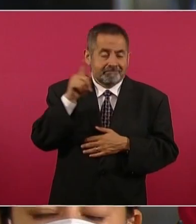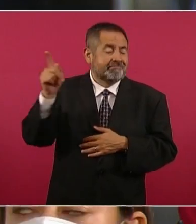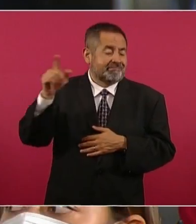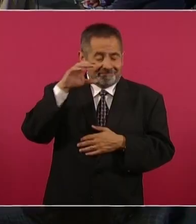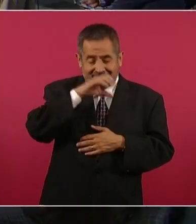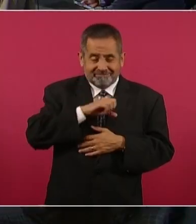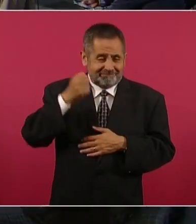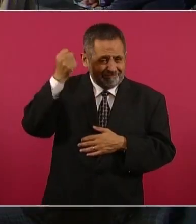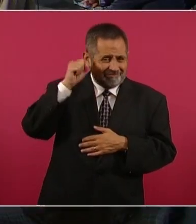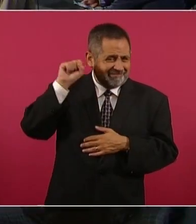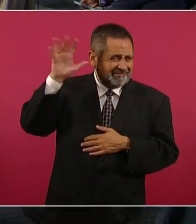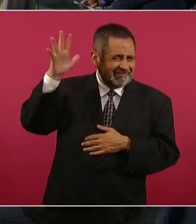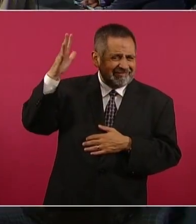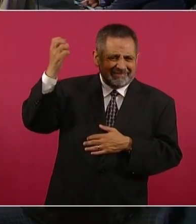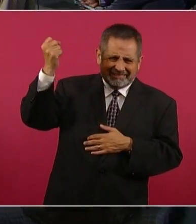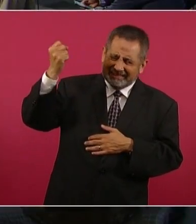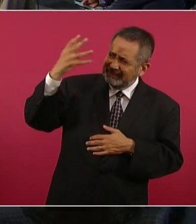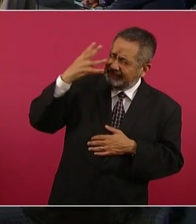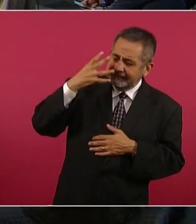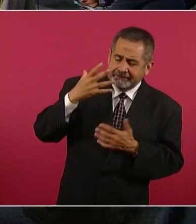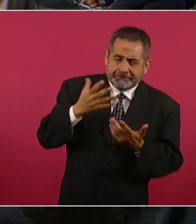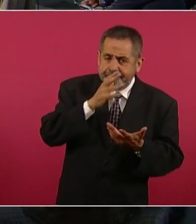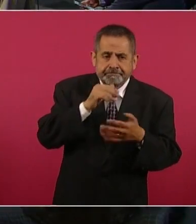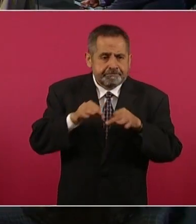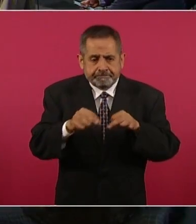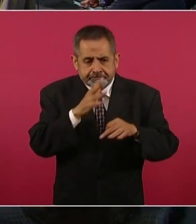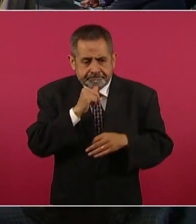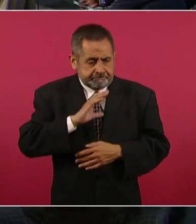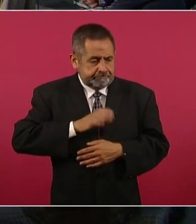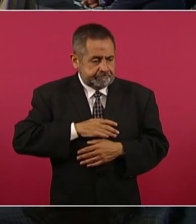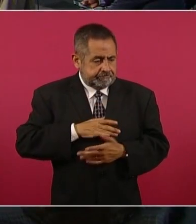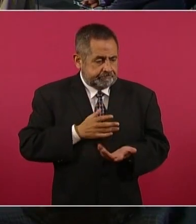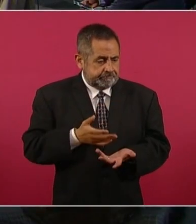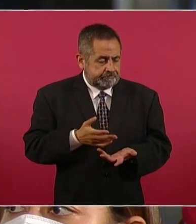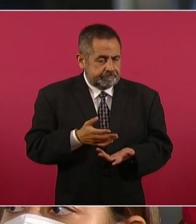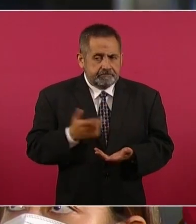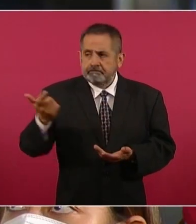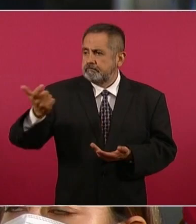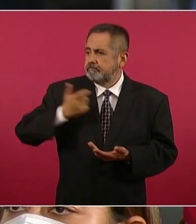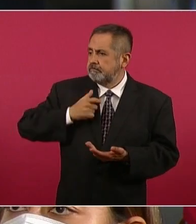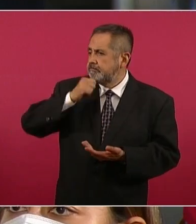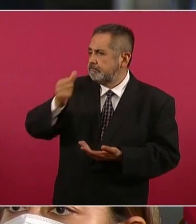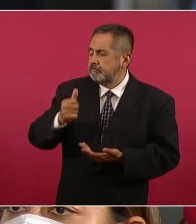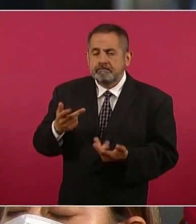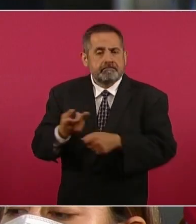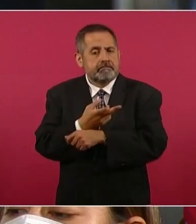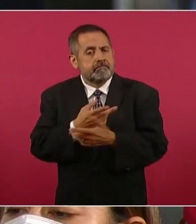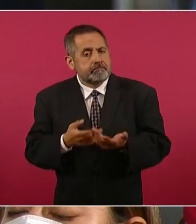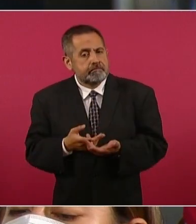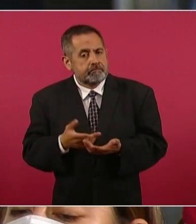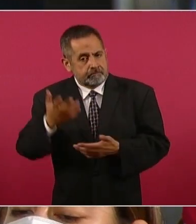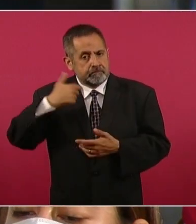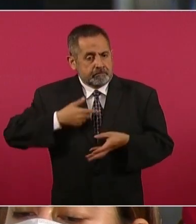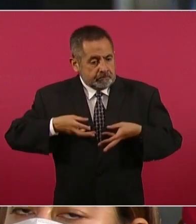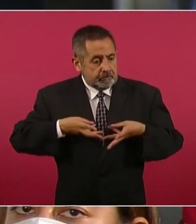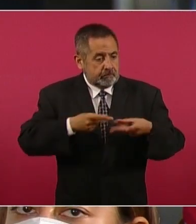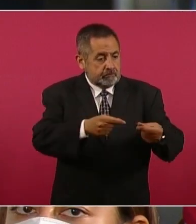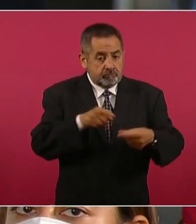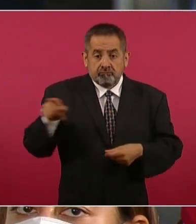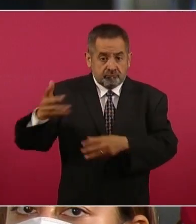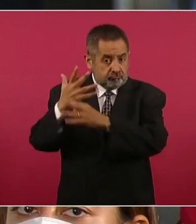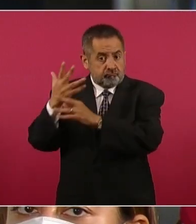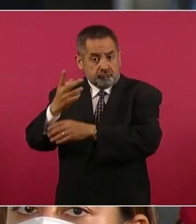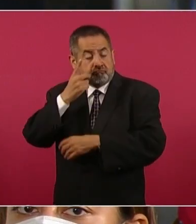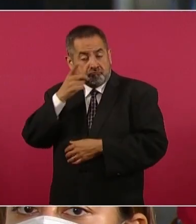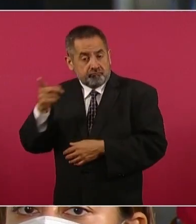Sinaloa. Entonces, la pregunta es, señor presidente, ¿se les va a reembolsar el recurso que el mismo Instituto Mexicano